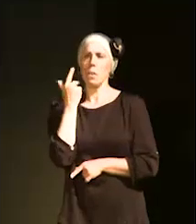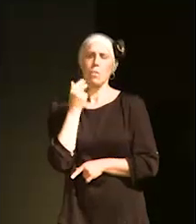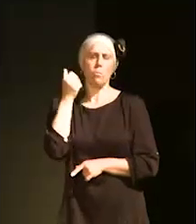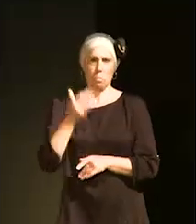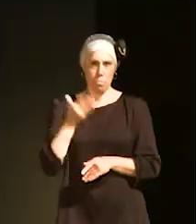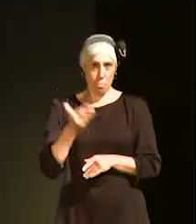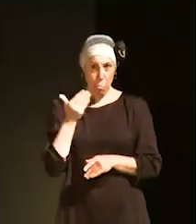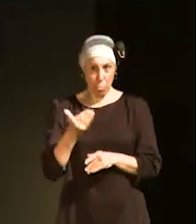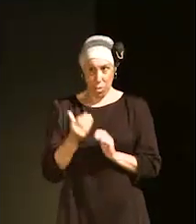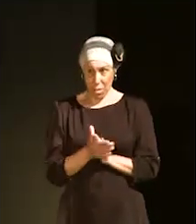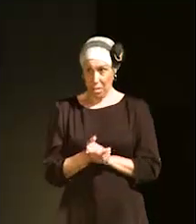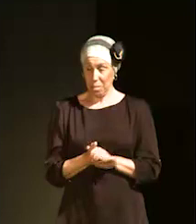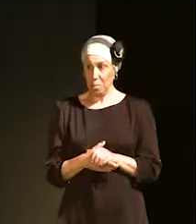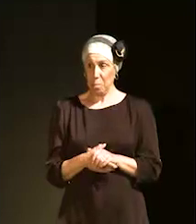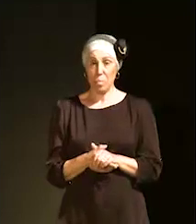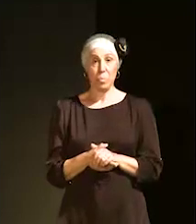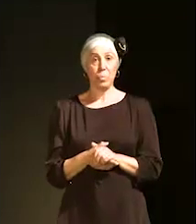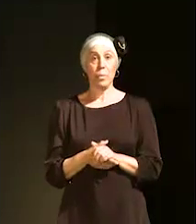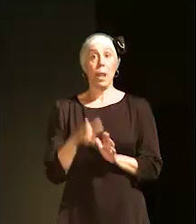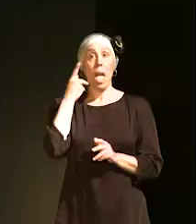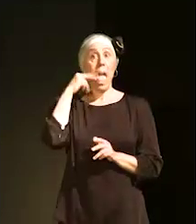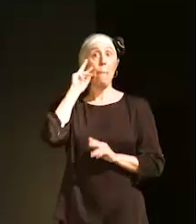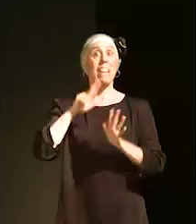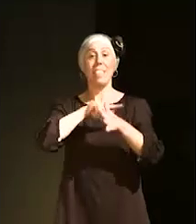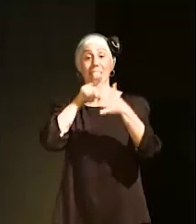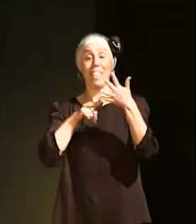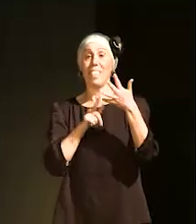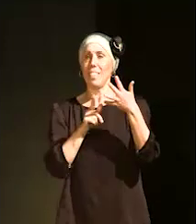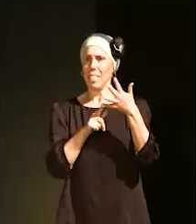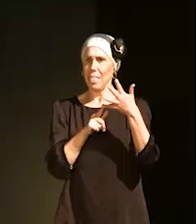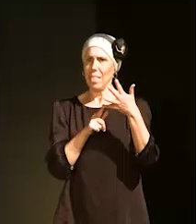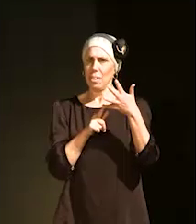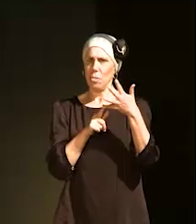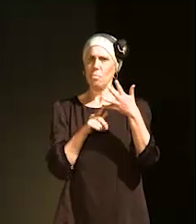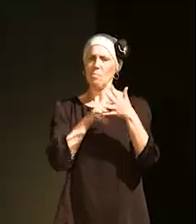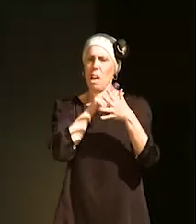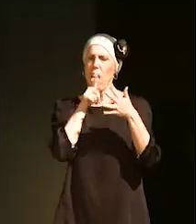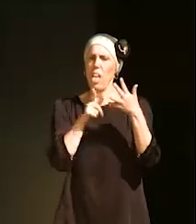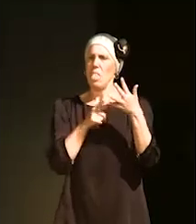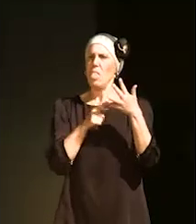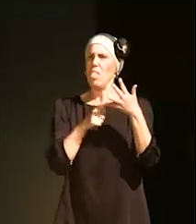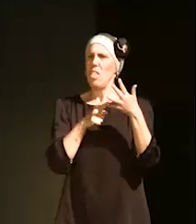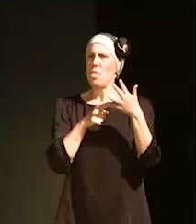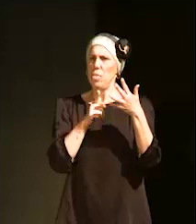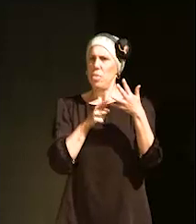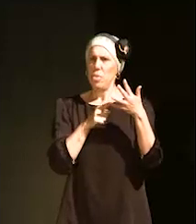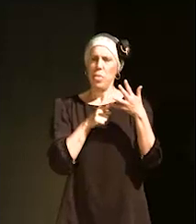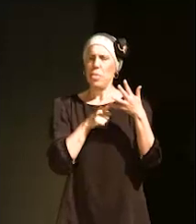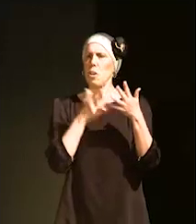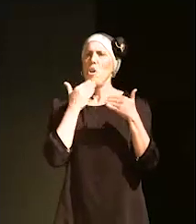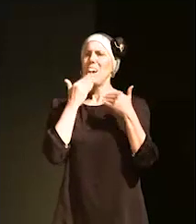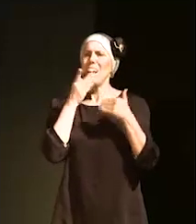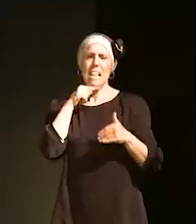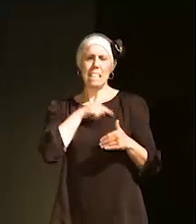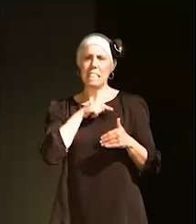allá del proyecto las cinco experiencias han sido atravesadas por el sentido comunitario de los pueblos de